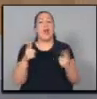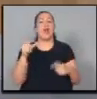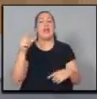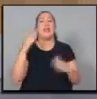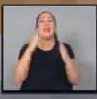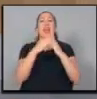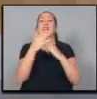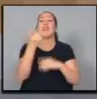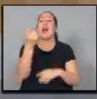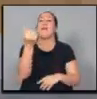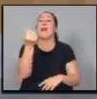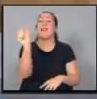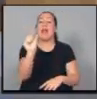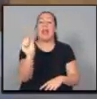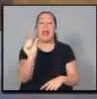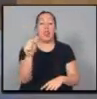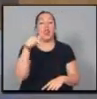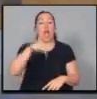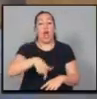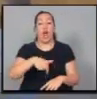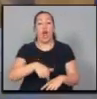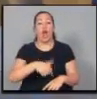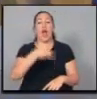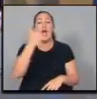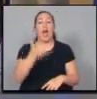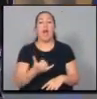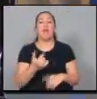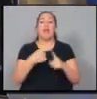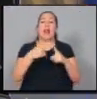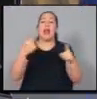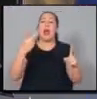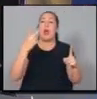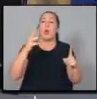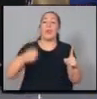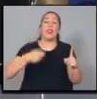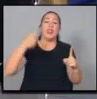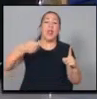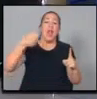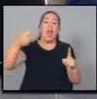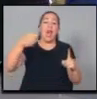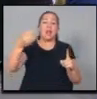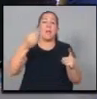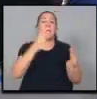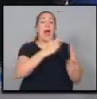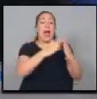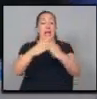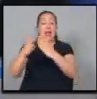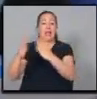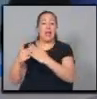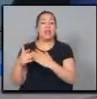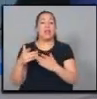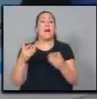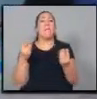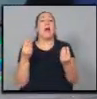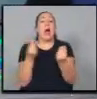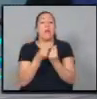ahora en principio va a haber créditos a 20 años para viviendas y para muchos representa una verdadera